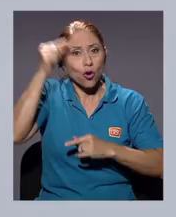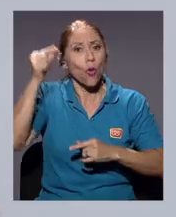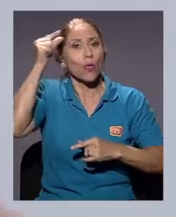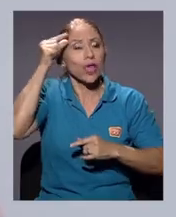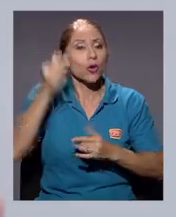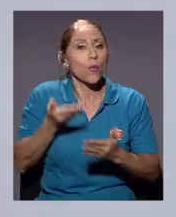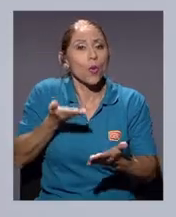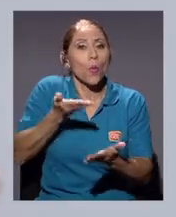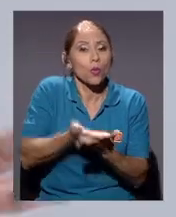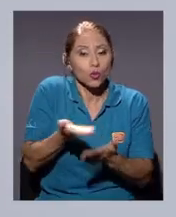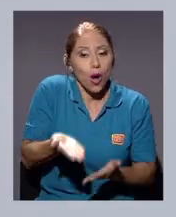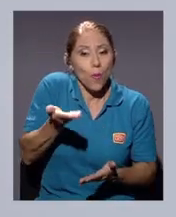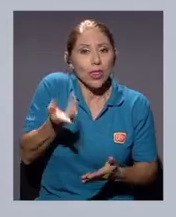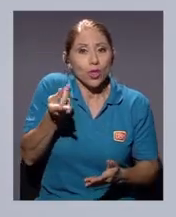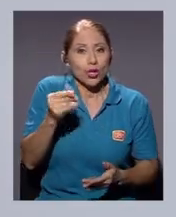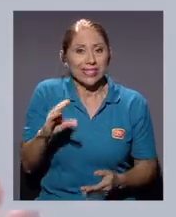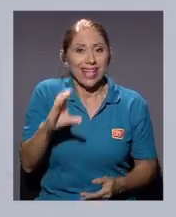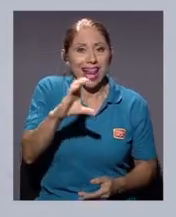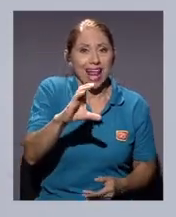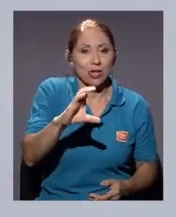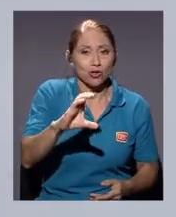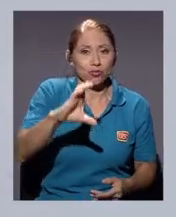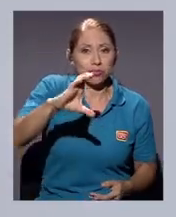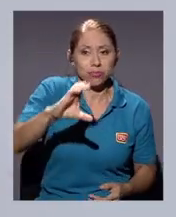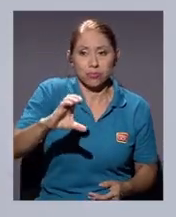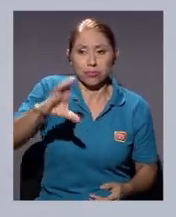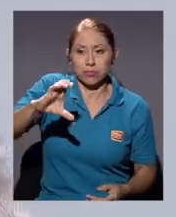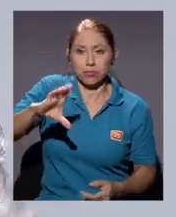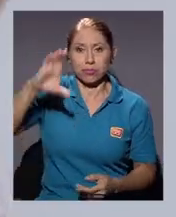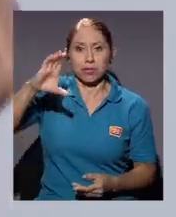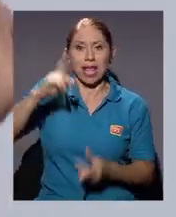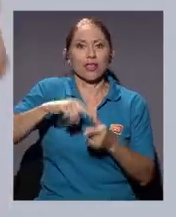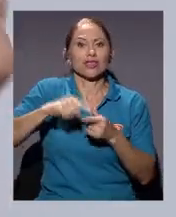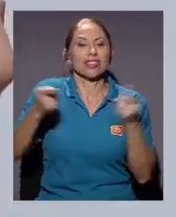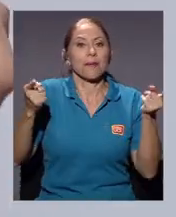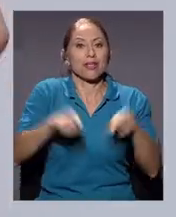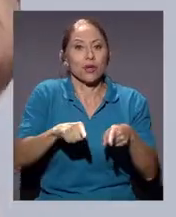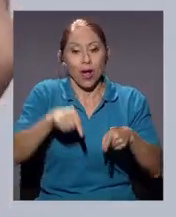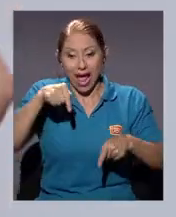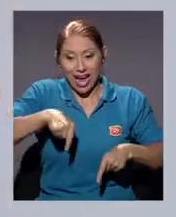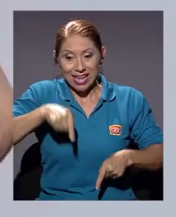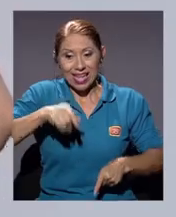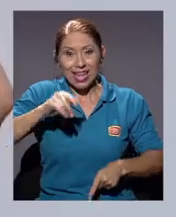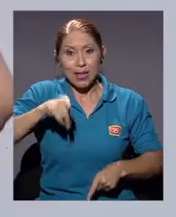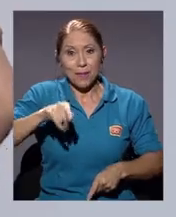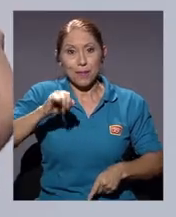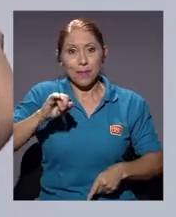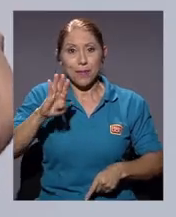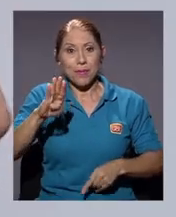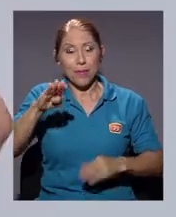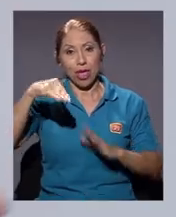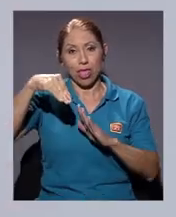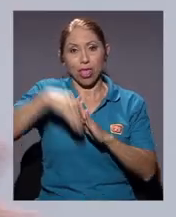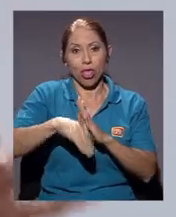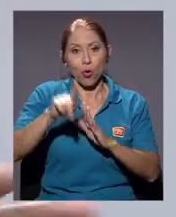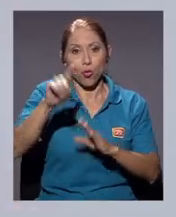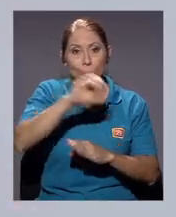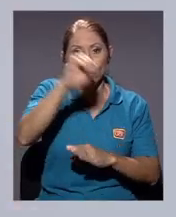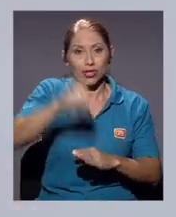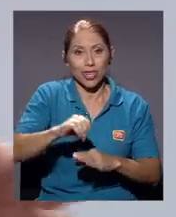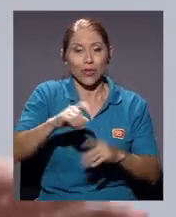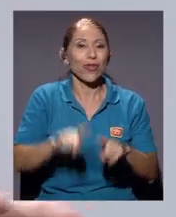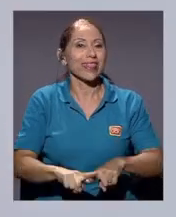interna impulsada por el aumento de los salarios y eso tuvo un efecto de que la caída en costa rica del pie fuera del 1 por ciento muy